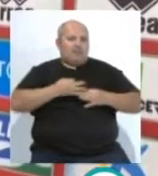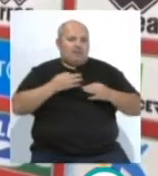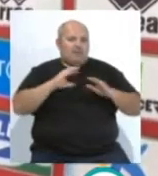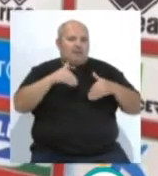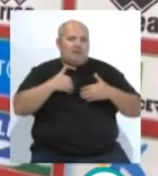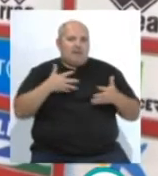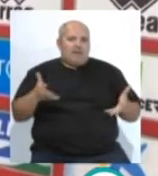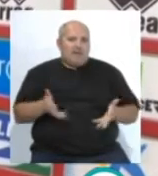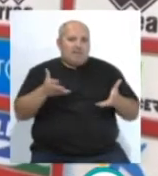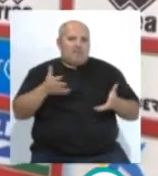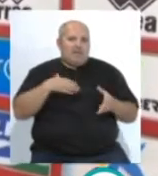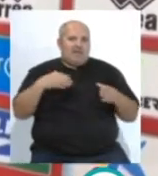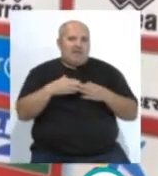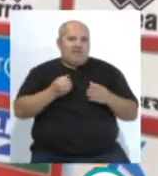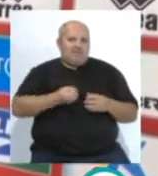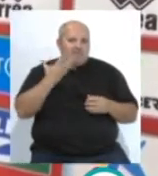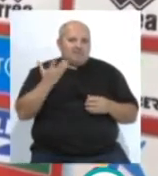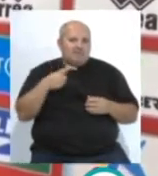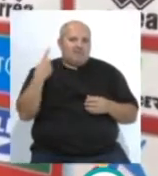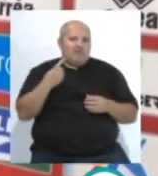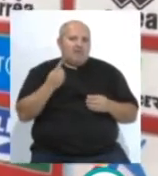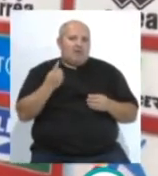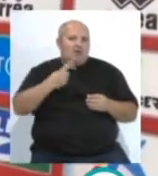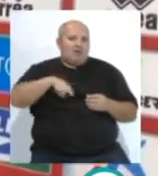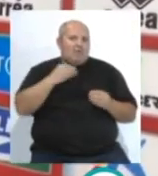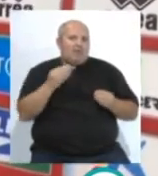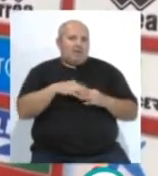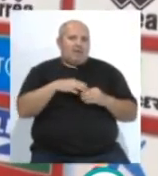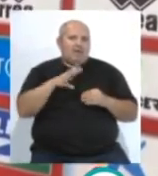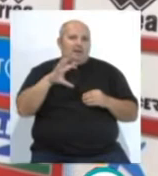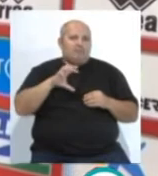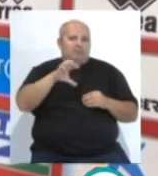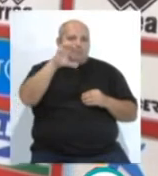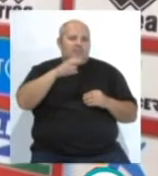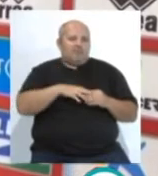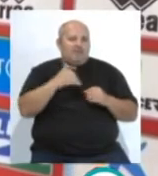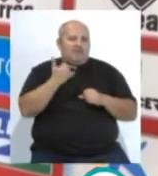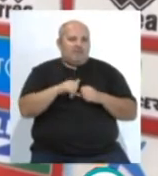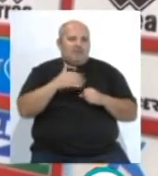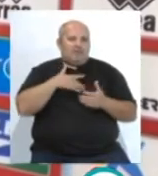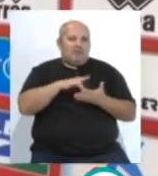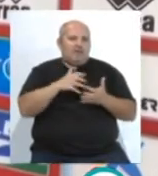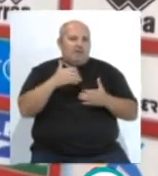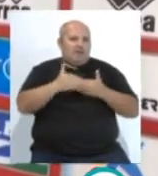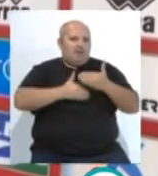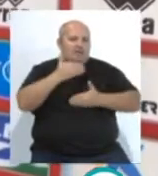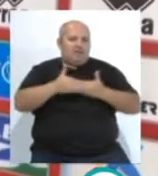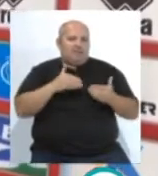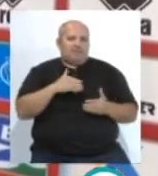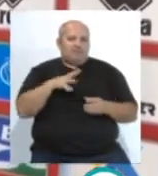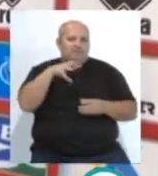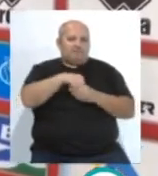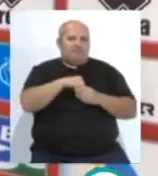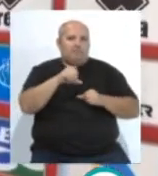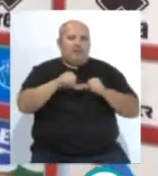nos empujen y nosotros dar lo mejor de nosotros para sacar ese partido adelante, porque al final ya vamos a tener que ganar para meternos en